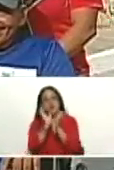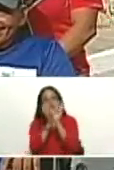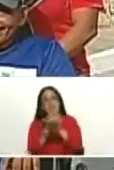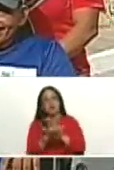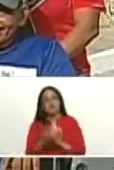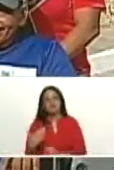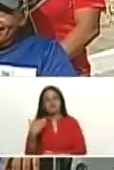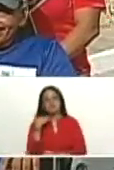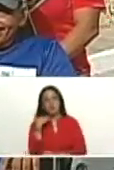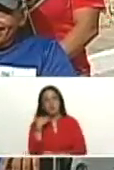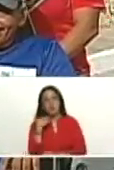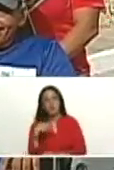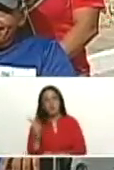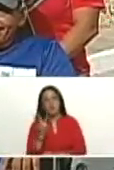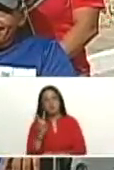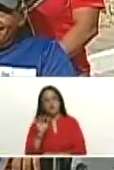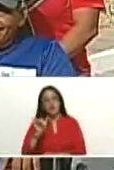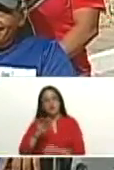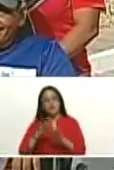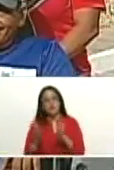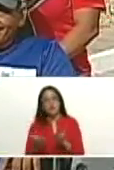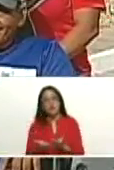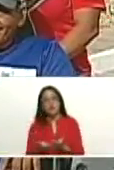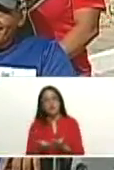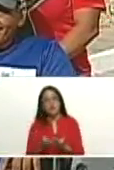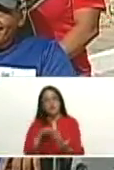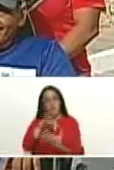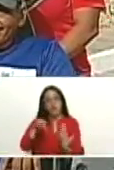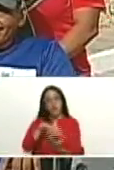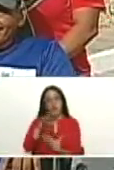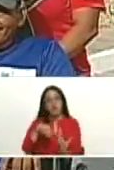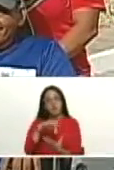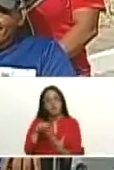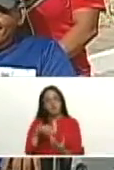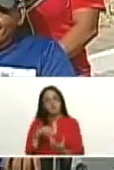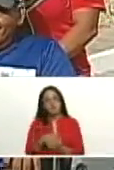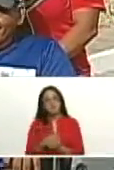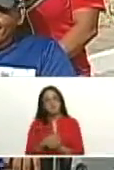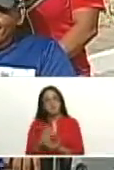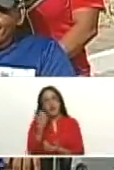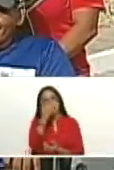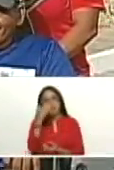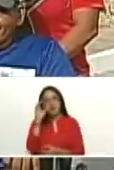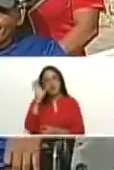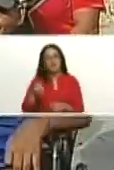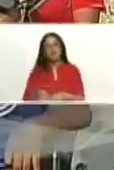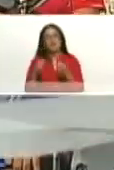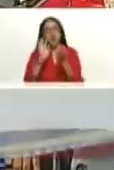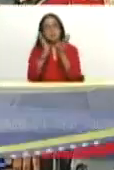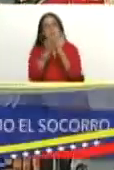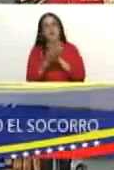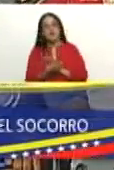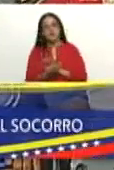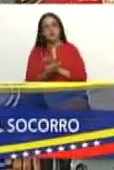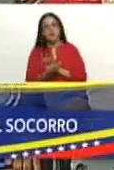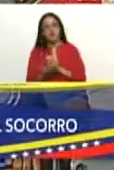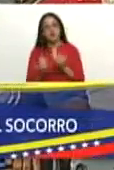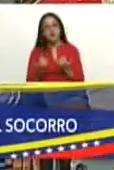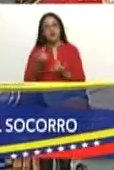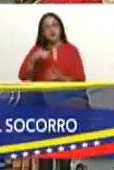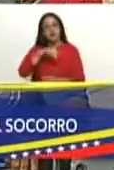bueno, Venezuela y el mundo, por el desastre que ha hecho el capitalismo destruyendo el ambiente. Aquí estamos, como usted lo ha